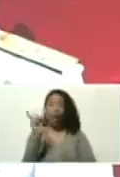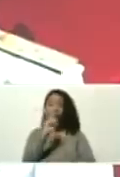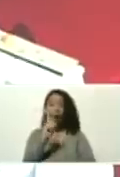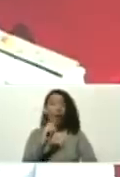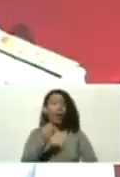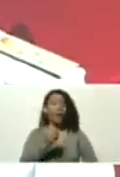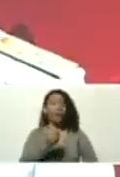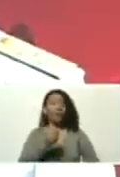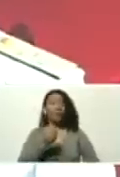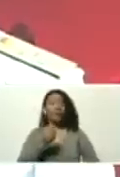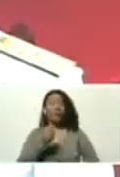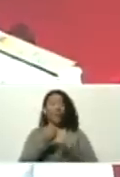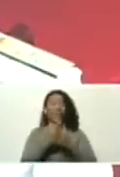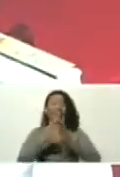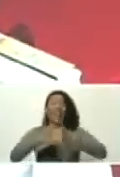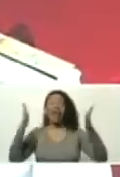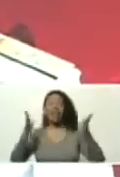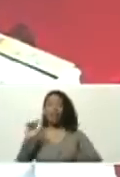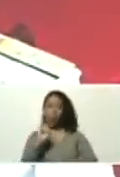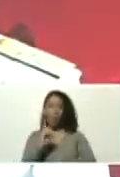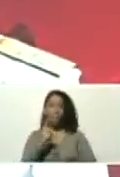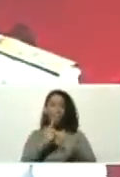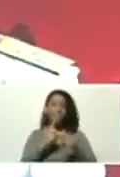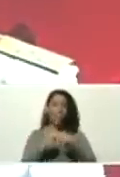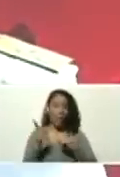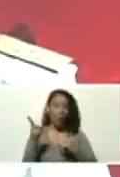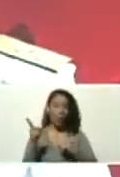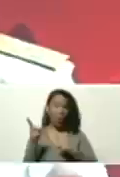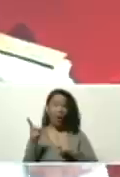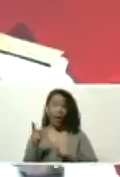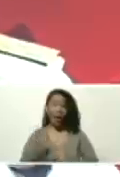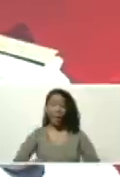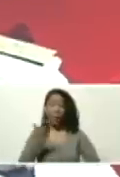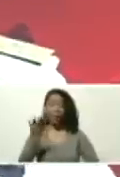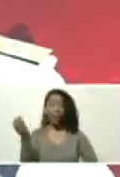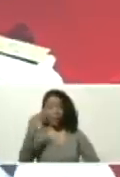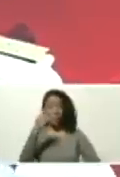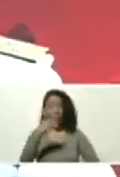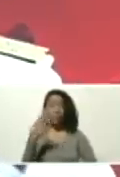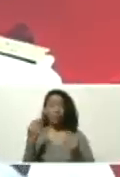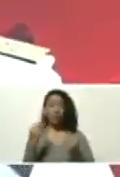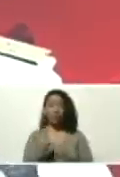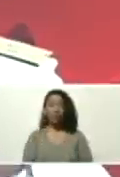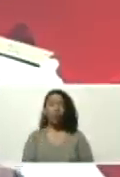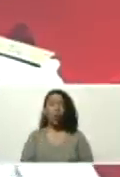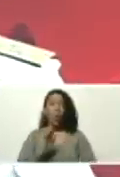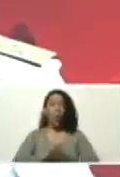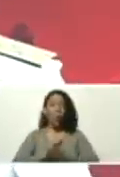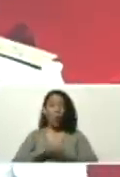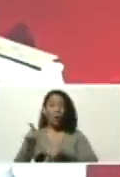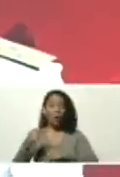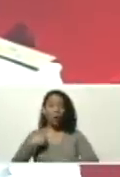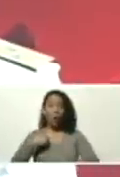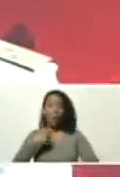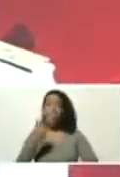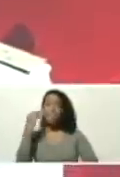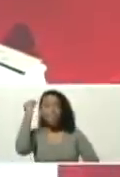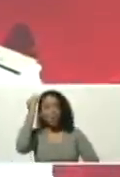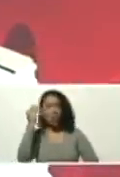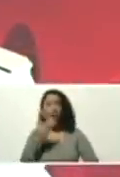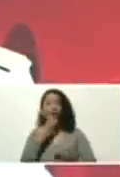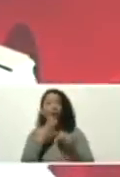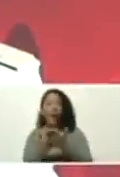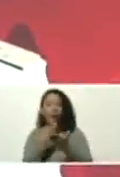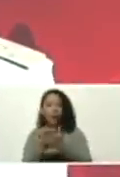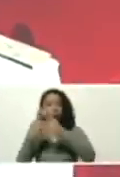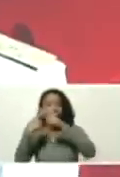virtudes, pero es la madre de todas las demás. Por eso considero que agradecer no es otra cosa que